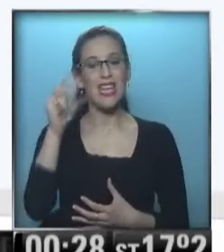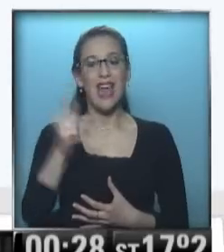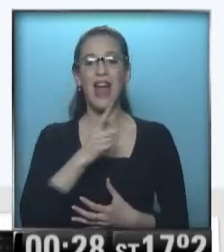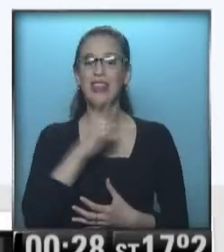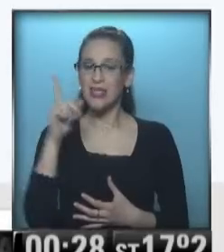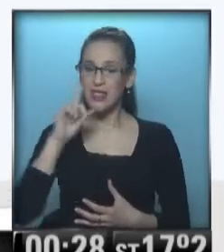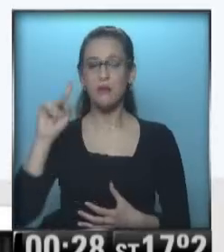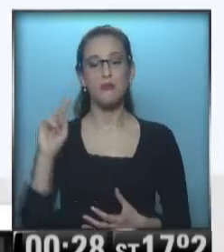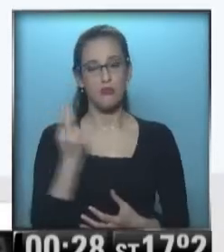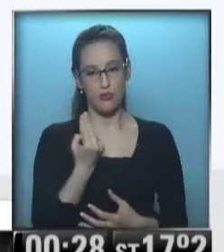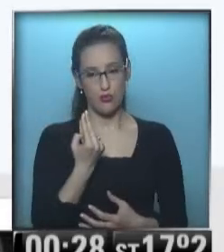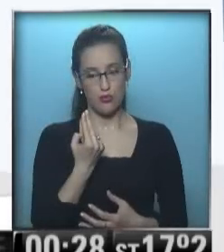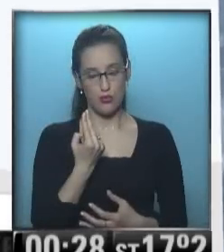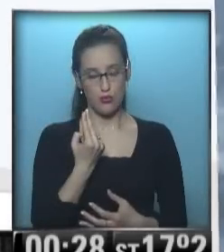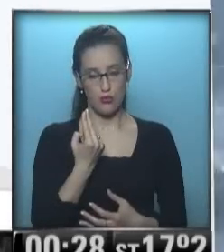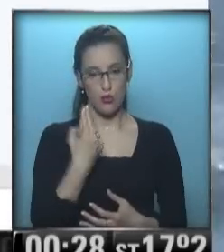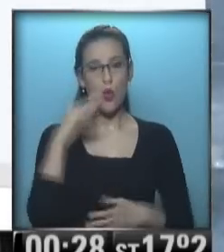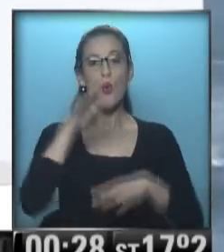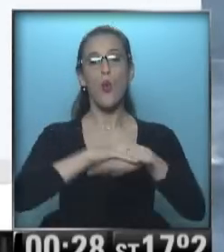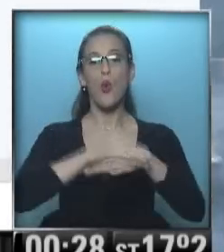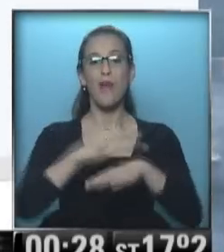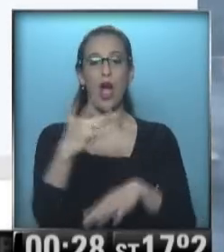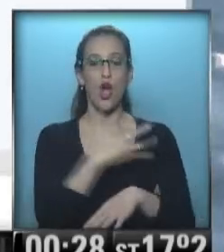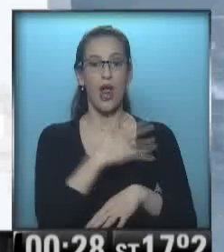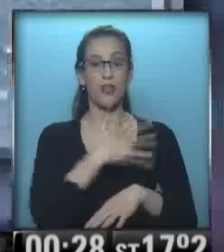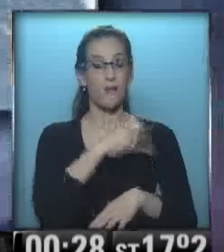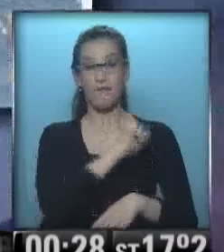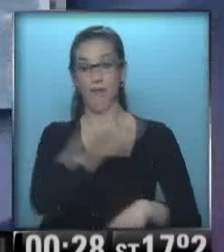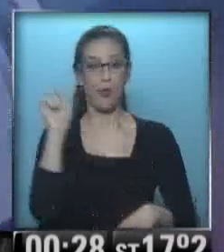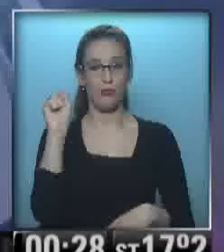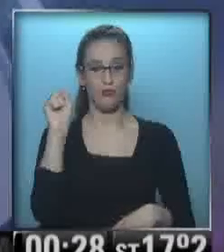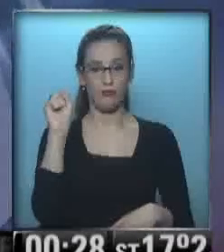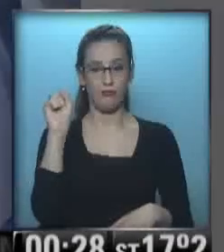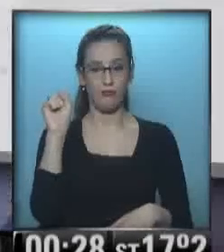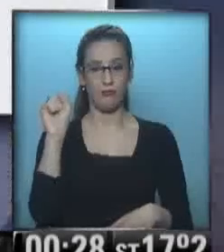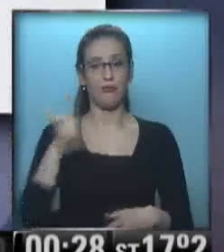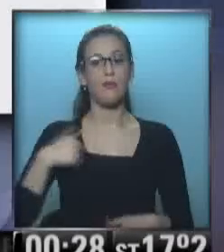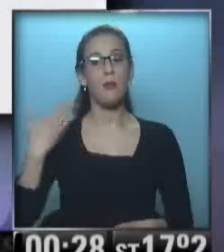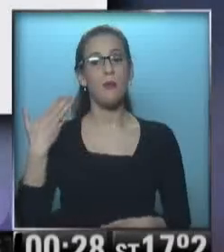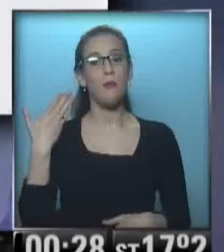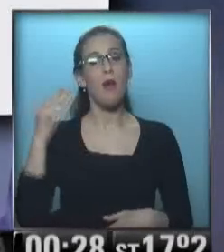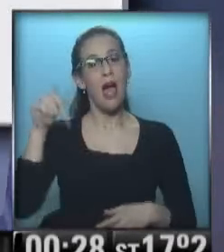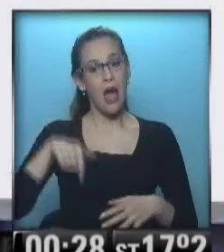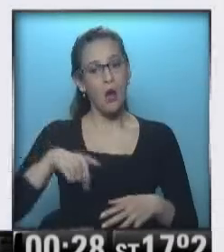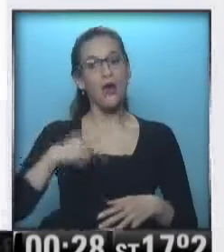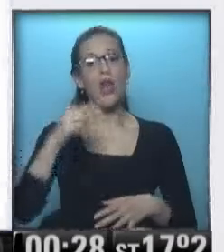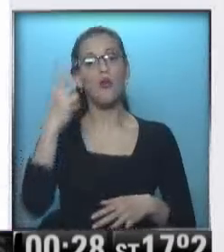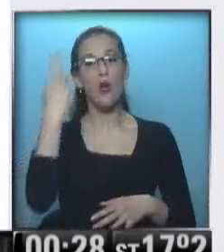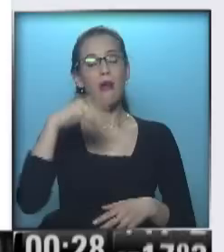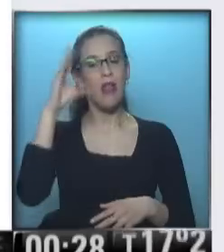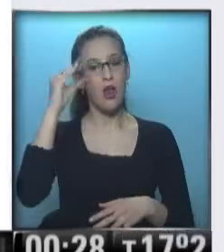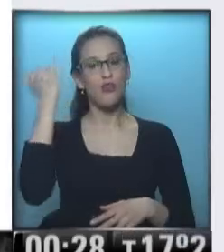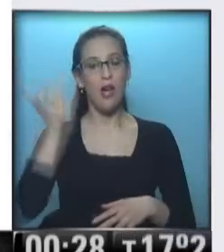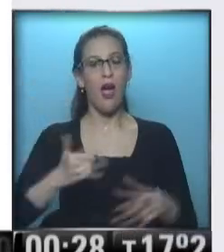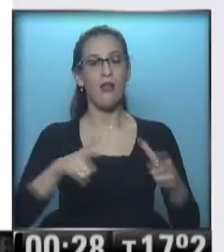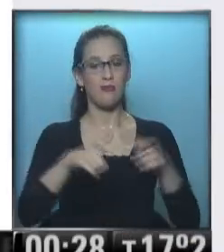Cerati como consecuencia de un paro respiratorio. Despediremos a Gustavo a partir de las 21 en la legislatura